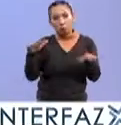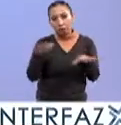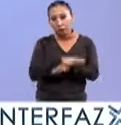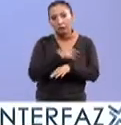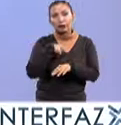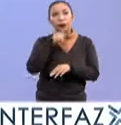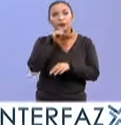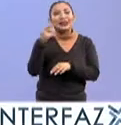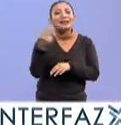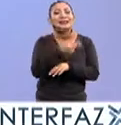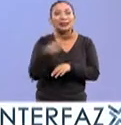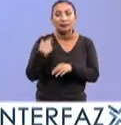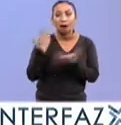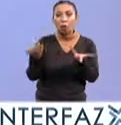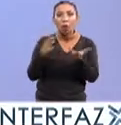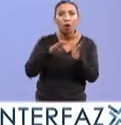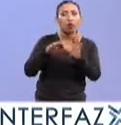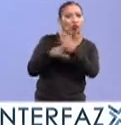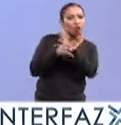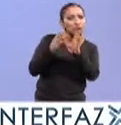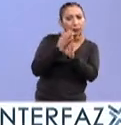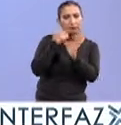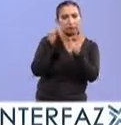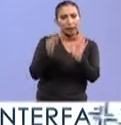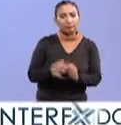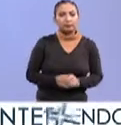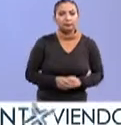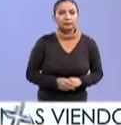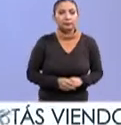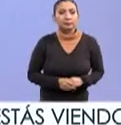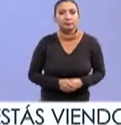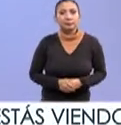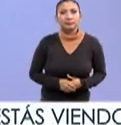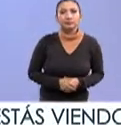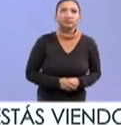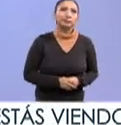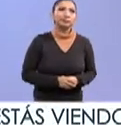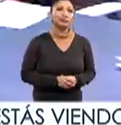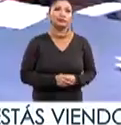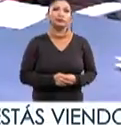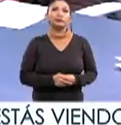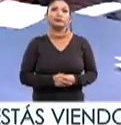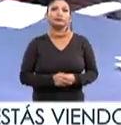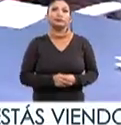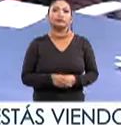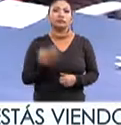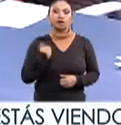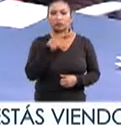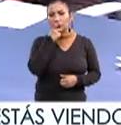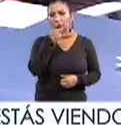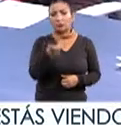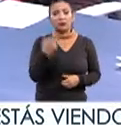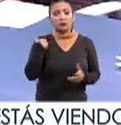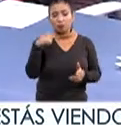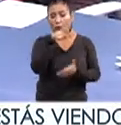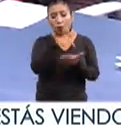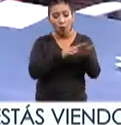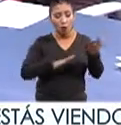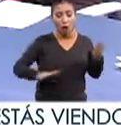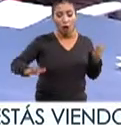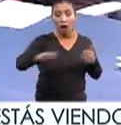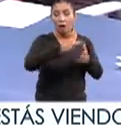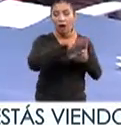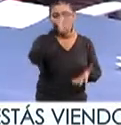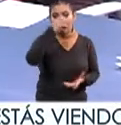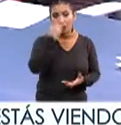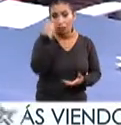se requiere una infraestructura adecuada para ello. Sí, bueno, lo que hemos dicho nosotros es que el espacio, la mayoría de